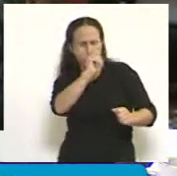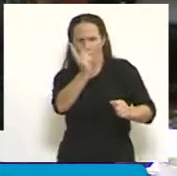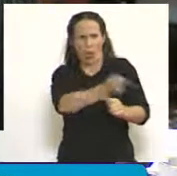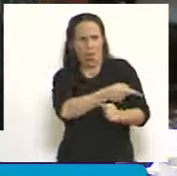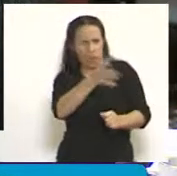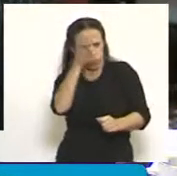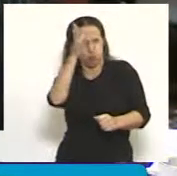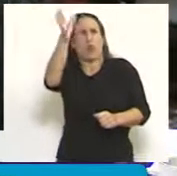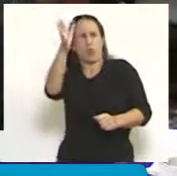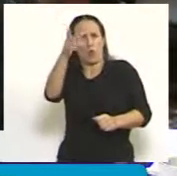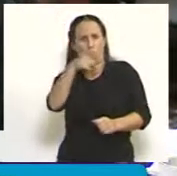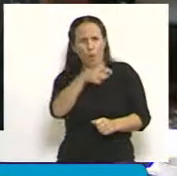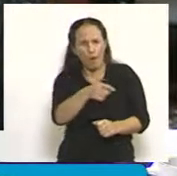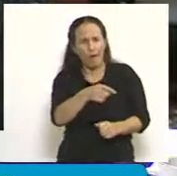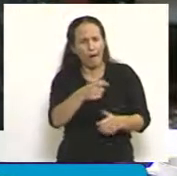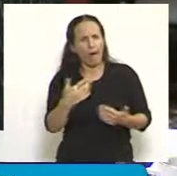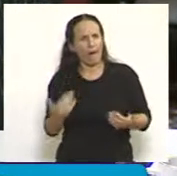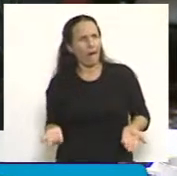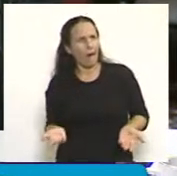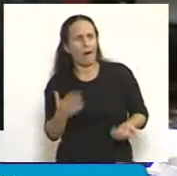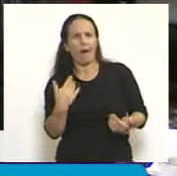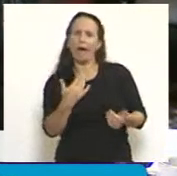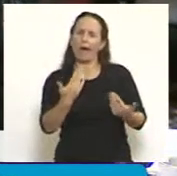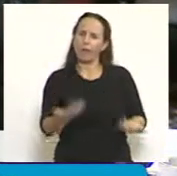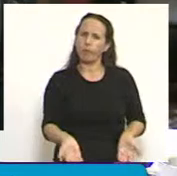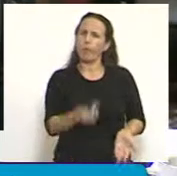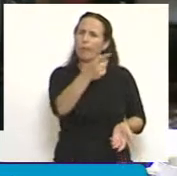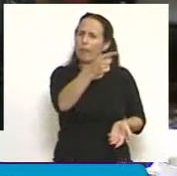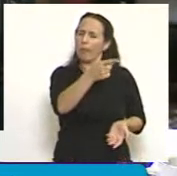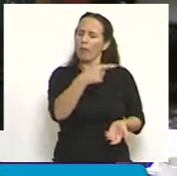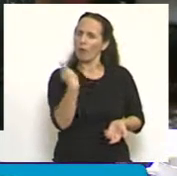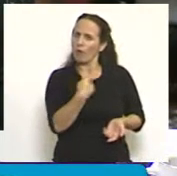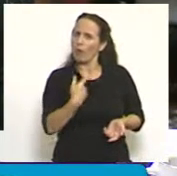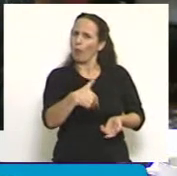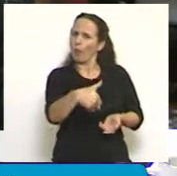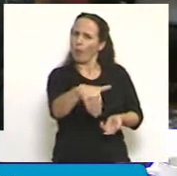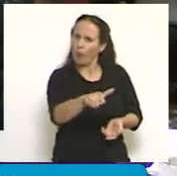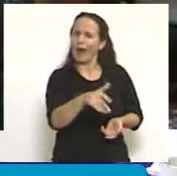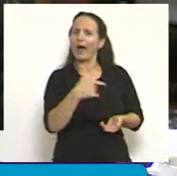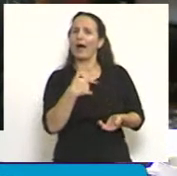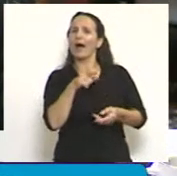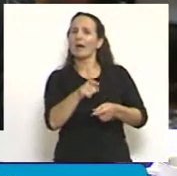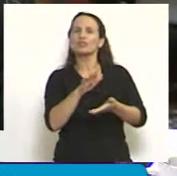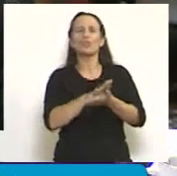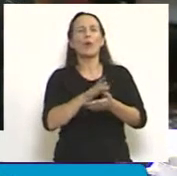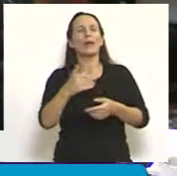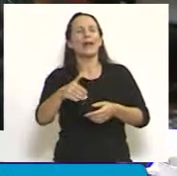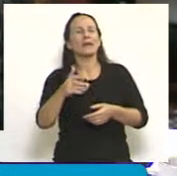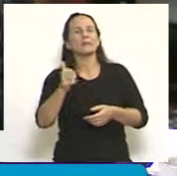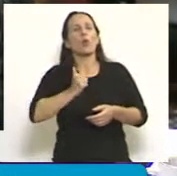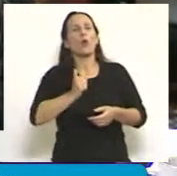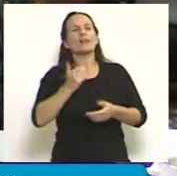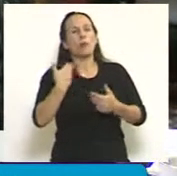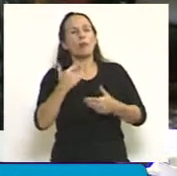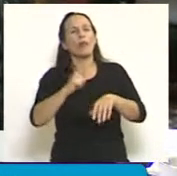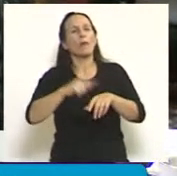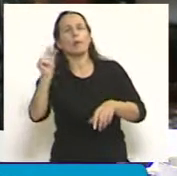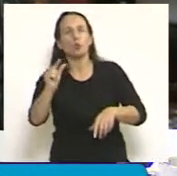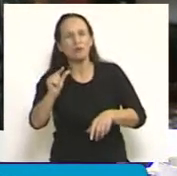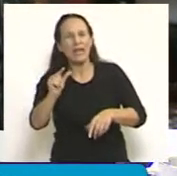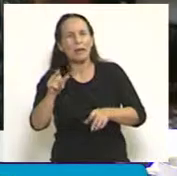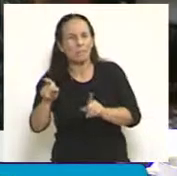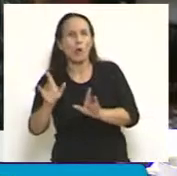ni exactamente en la redacción de la norma, sino en la persona que lo ejerce, que es la doctora Gil Carbó. Pero sin